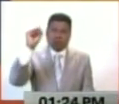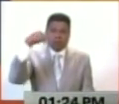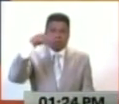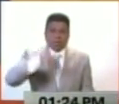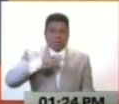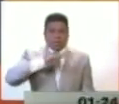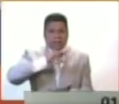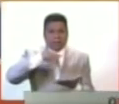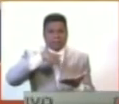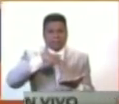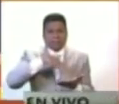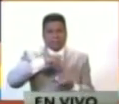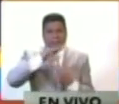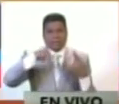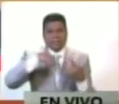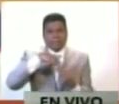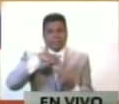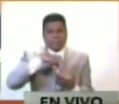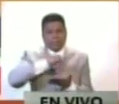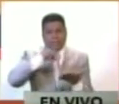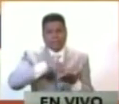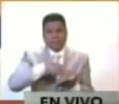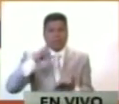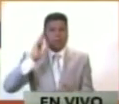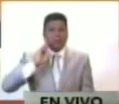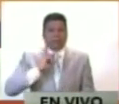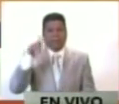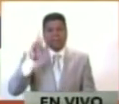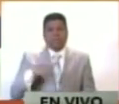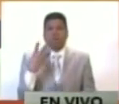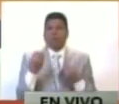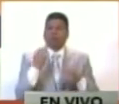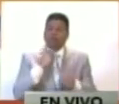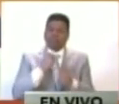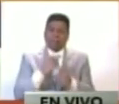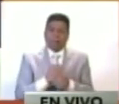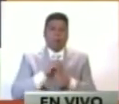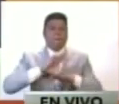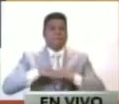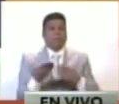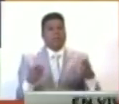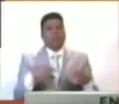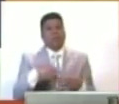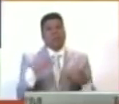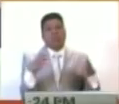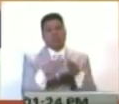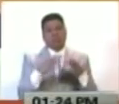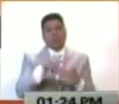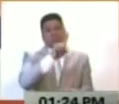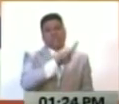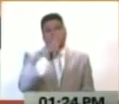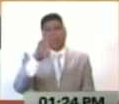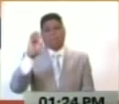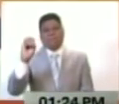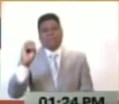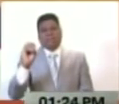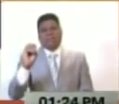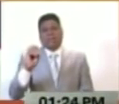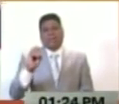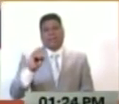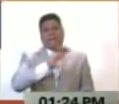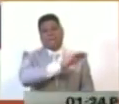Bolivariana de Venezuela, tiene hoy mucho más trabajo porque preside un movimiento de 120 países que responsablemente